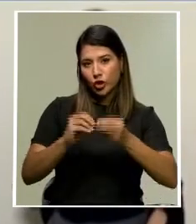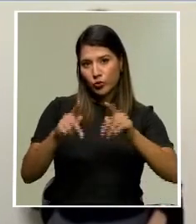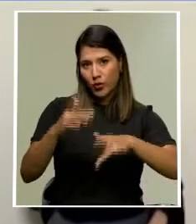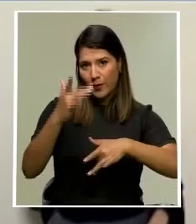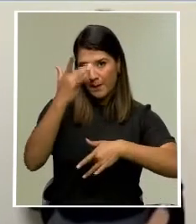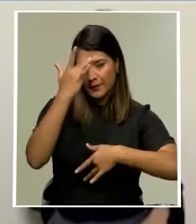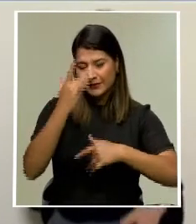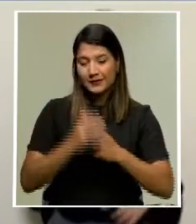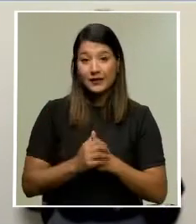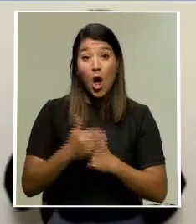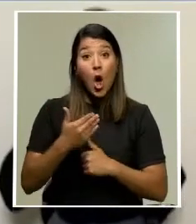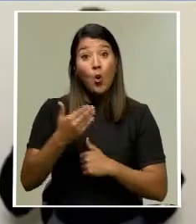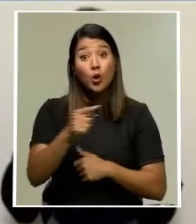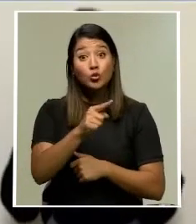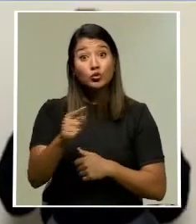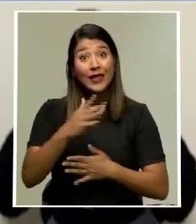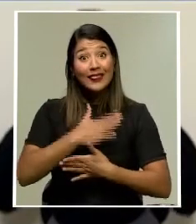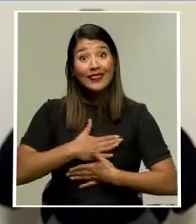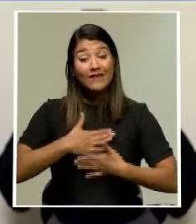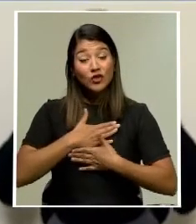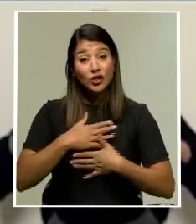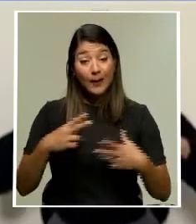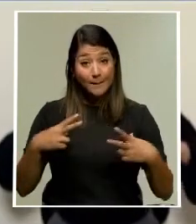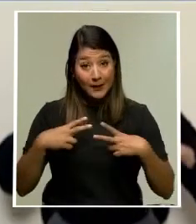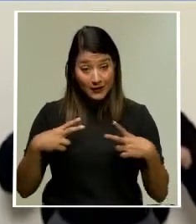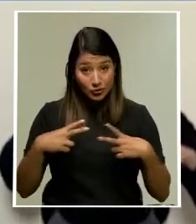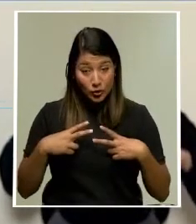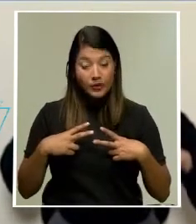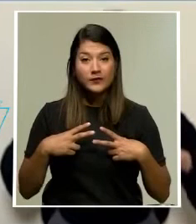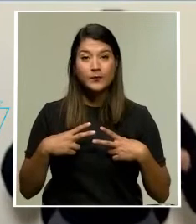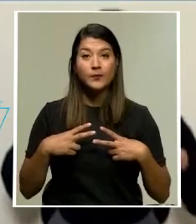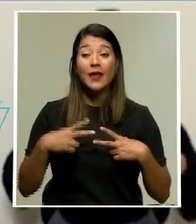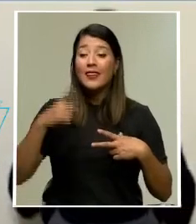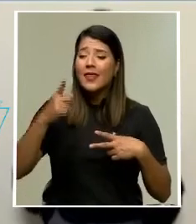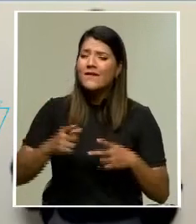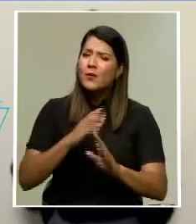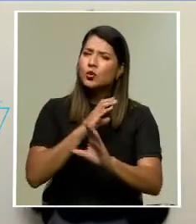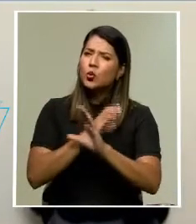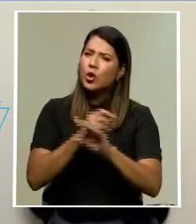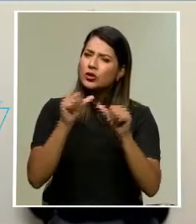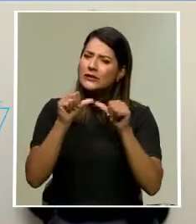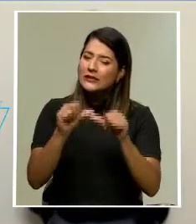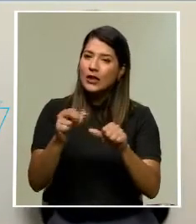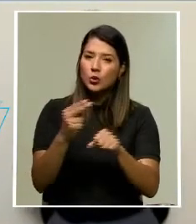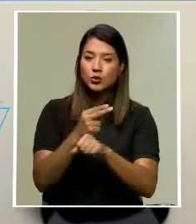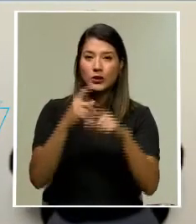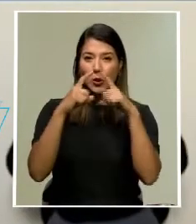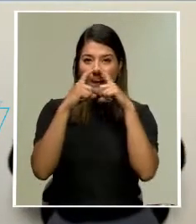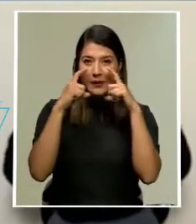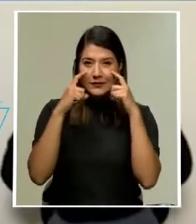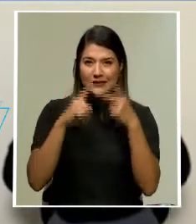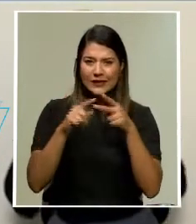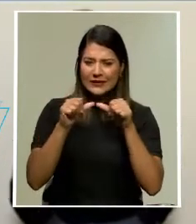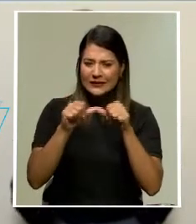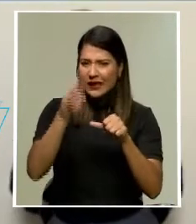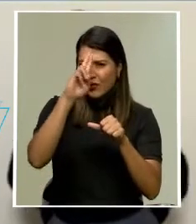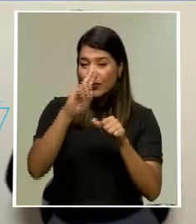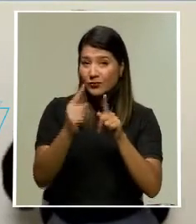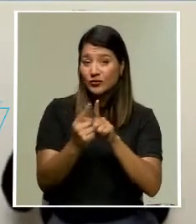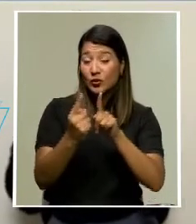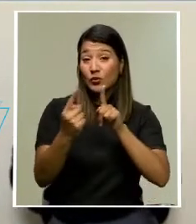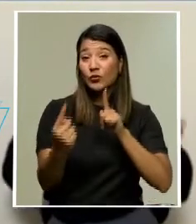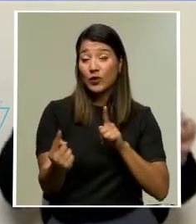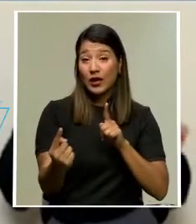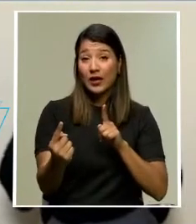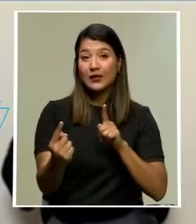a ejercer esas vacaciones, a disfrutar, el hecho de cuidarnos, de seguir usando la mascarilla, de seguir manteniendo